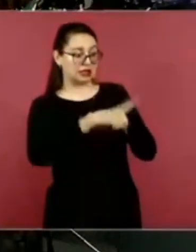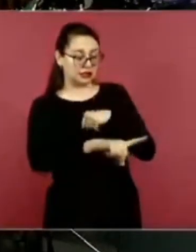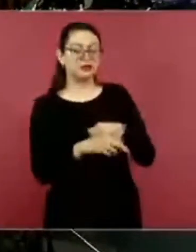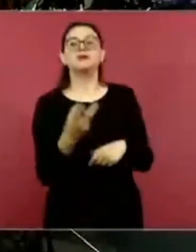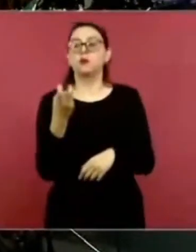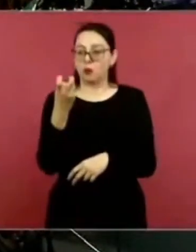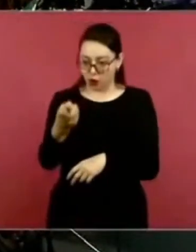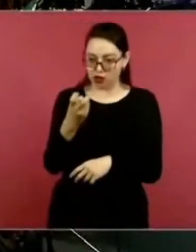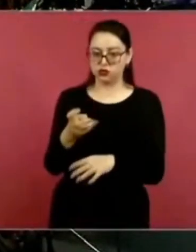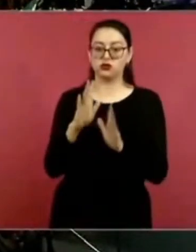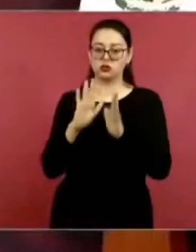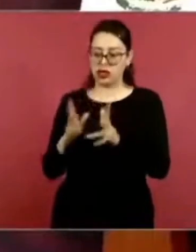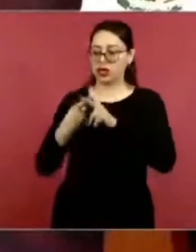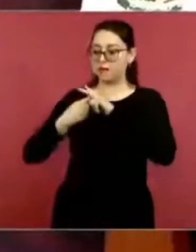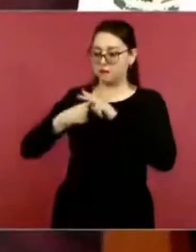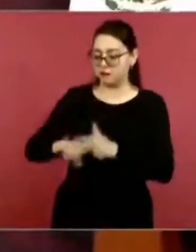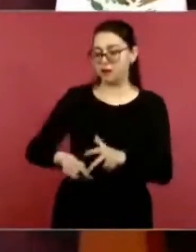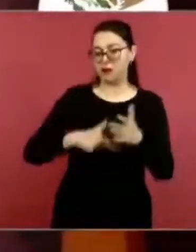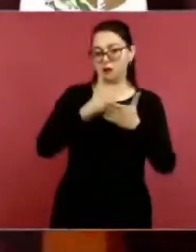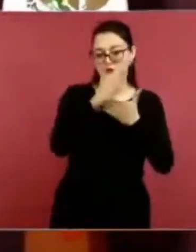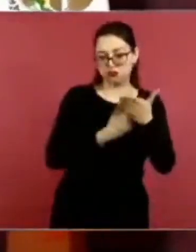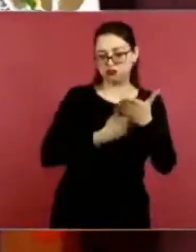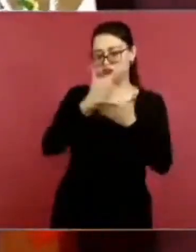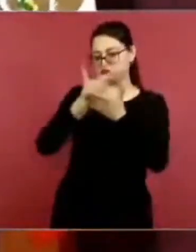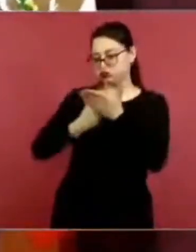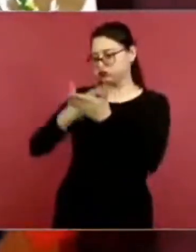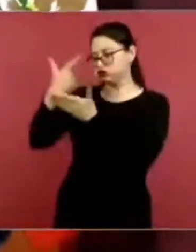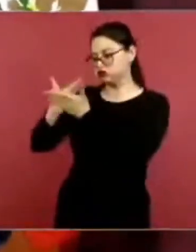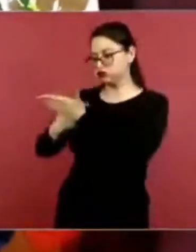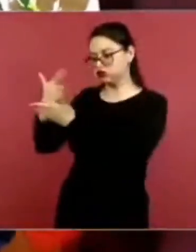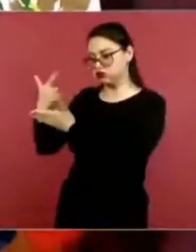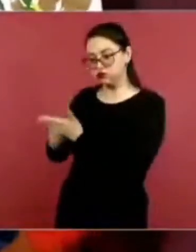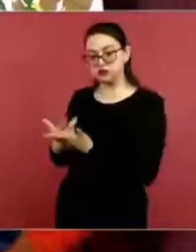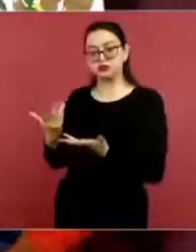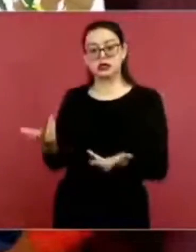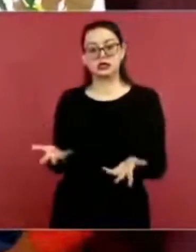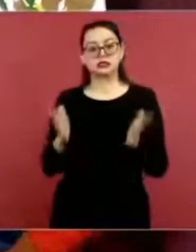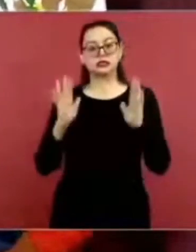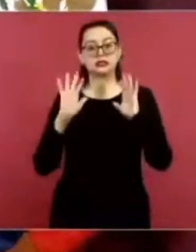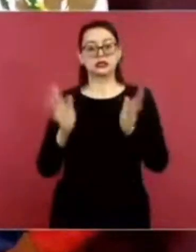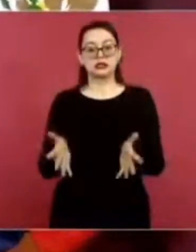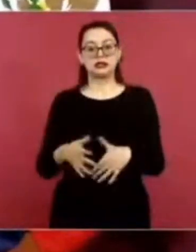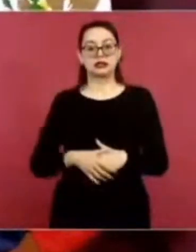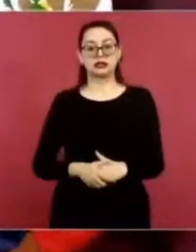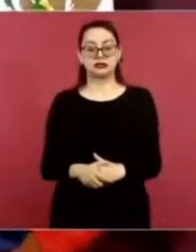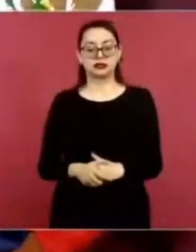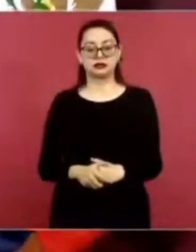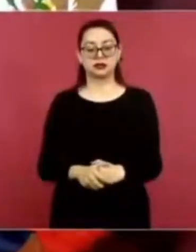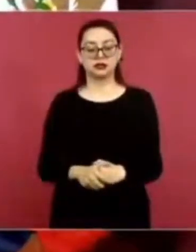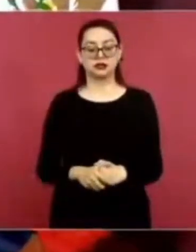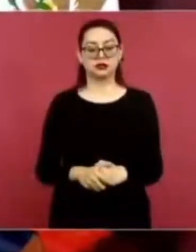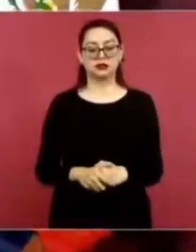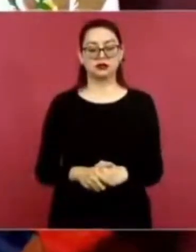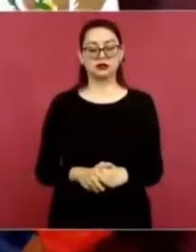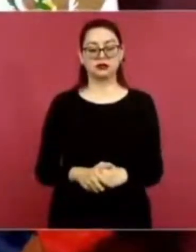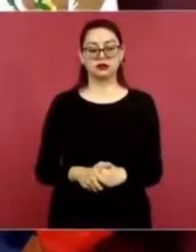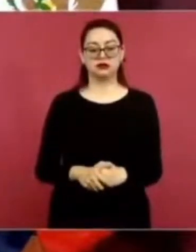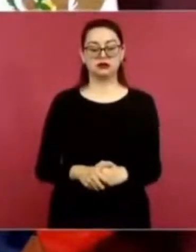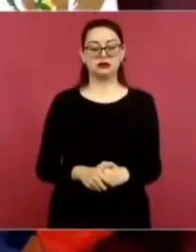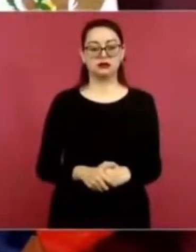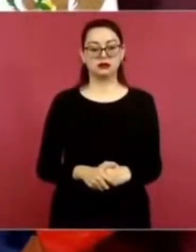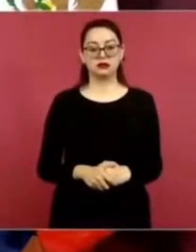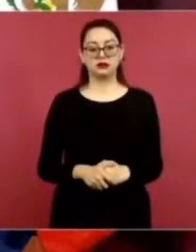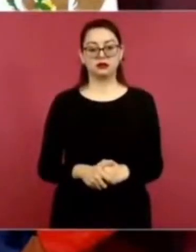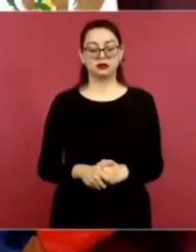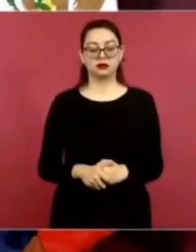censo, que ya llevamos 3,000 viviendas, vamos a tener para hoy